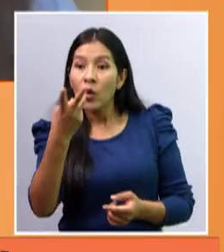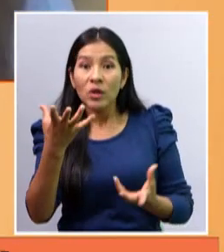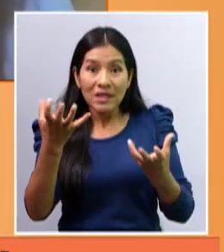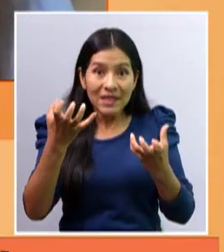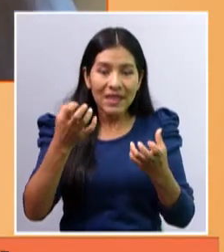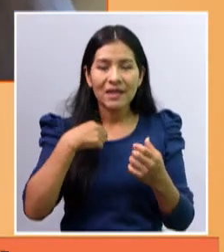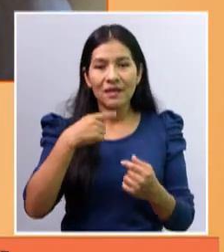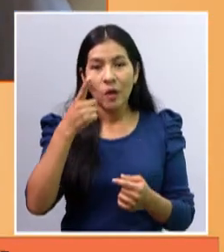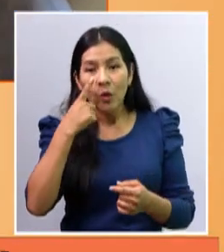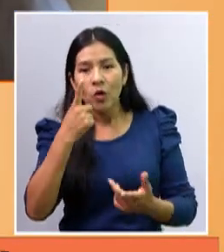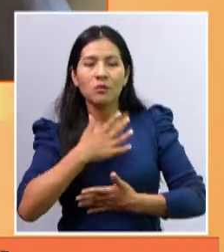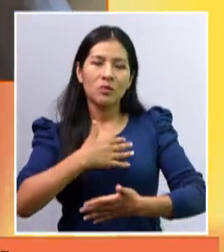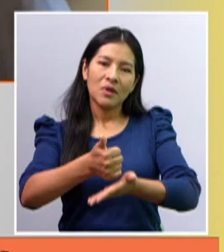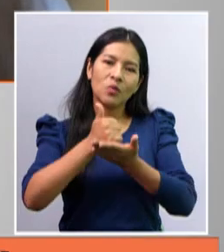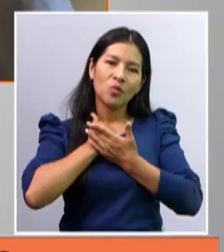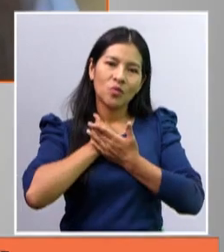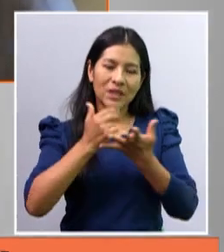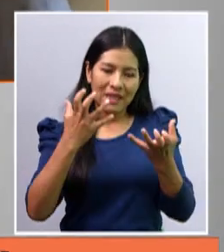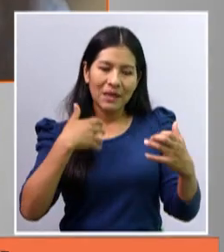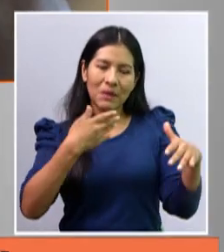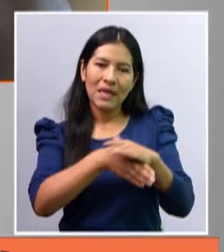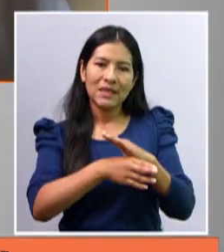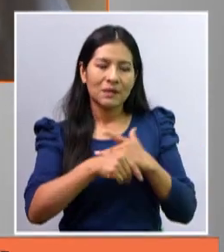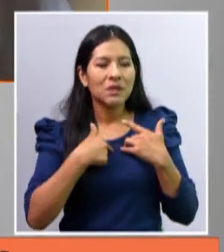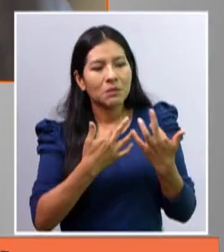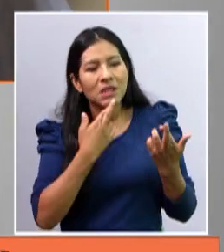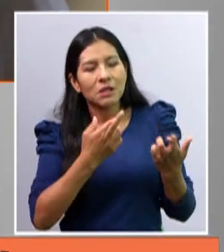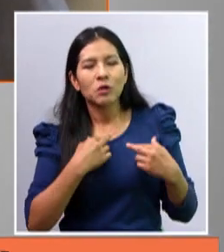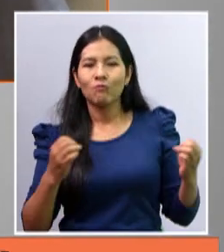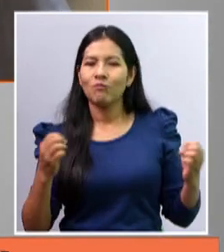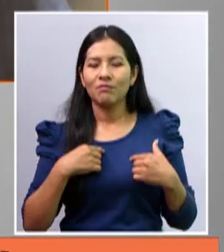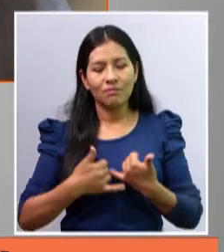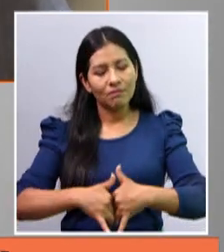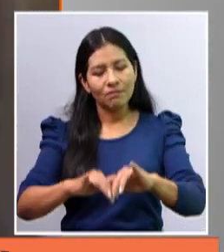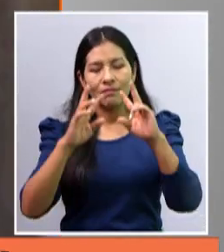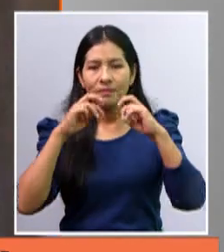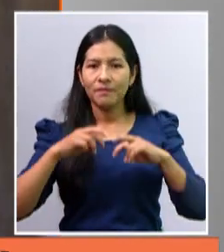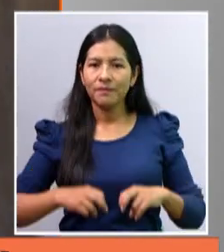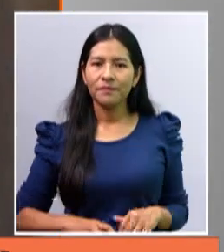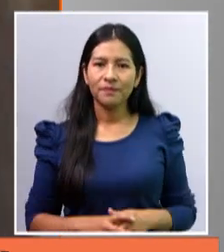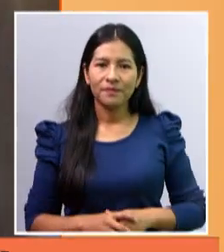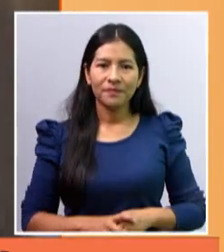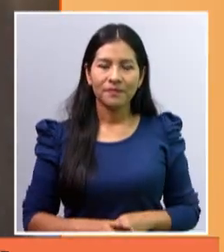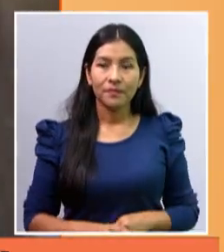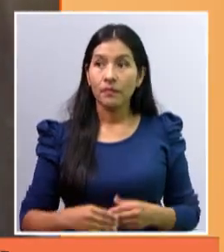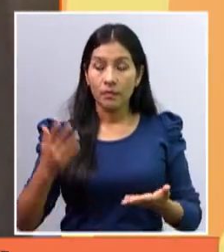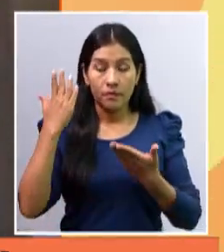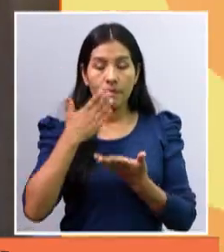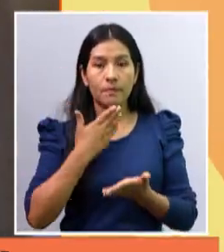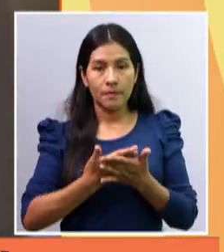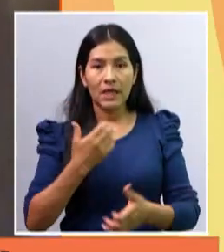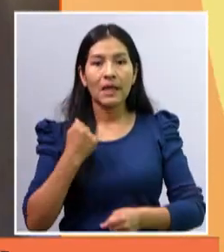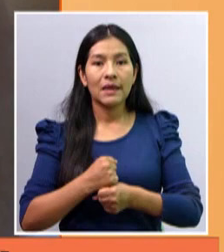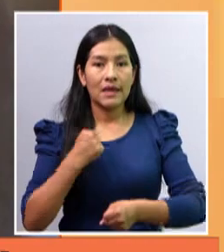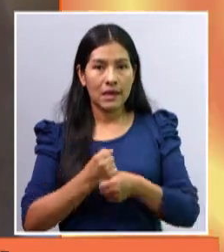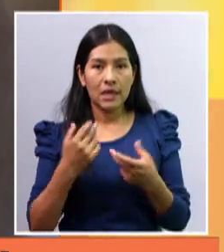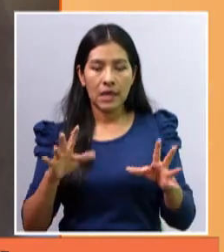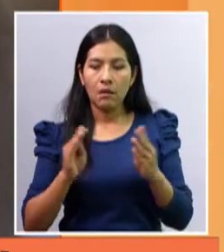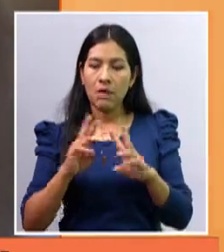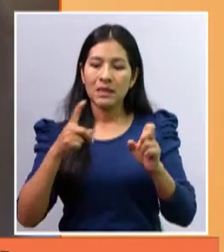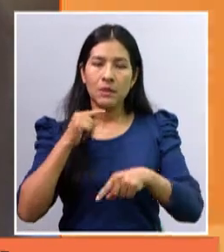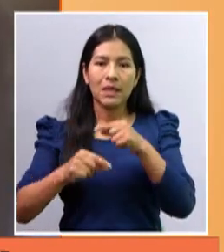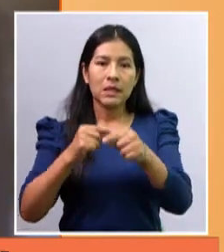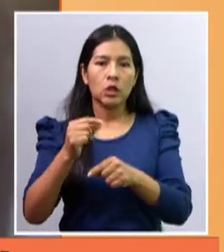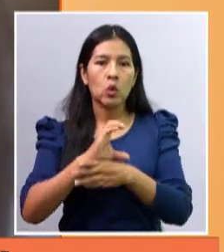así que bueno Esos son los procesos para seguir investigando Vanessa viene has trabajado mucho también en gestión cultural